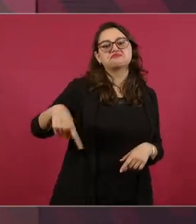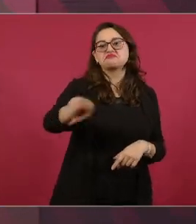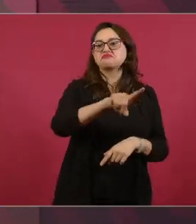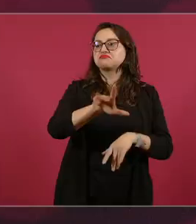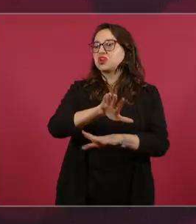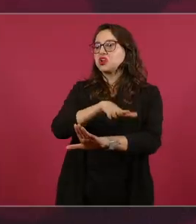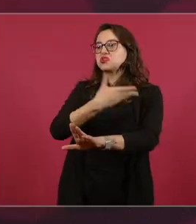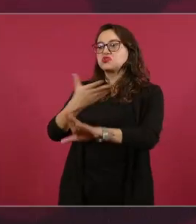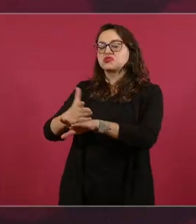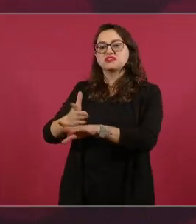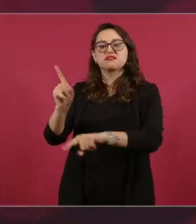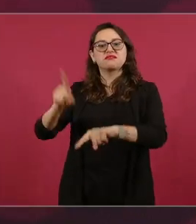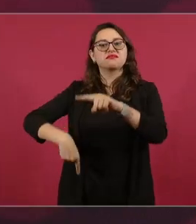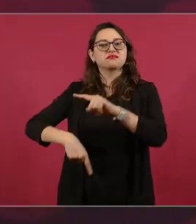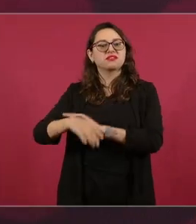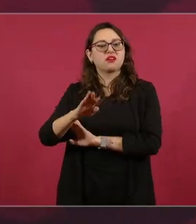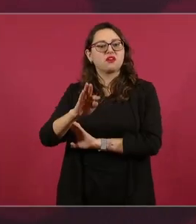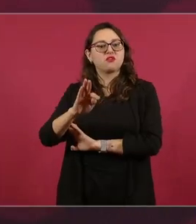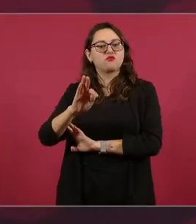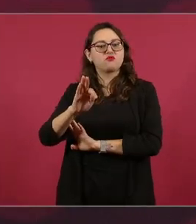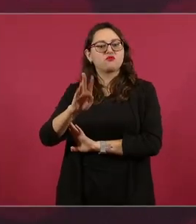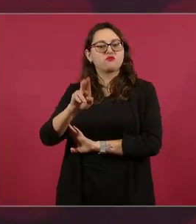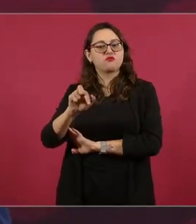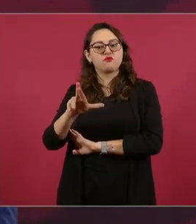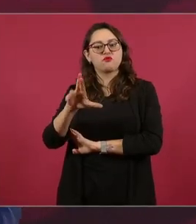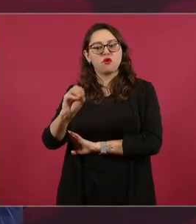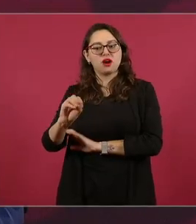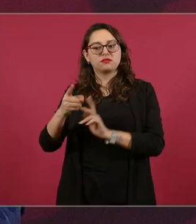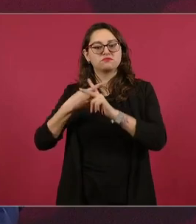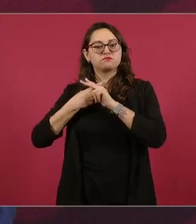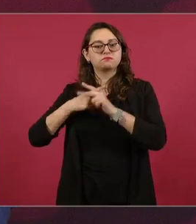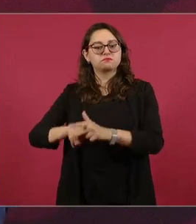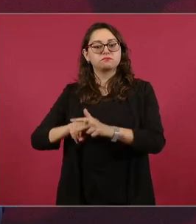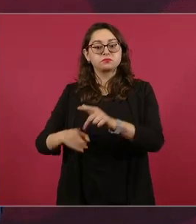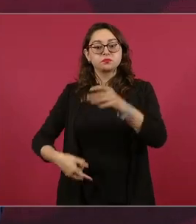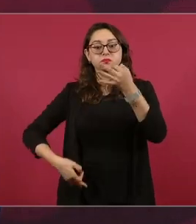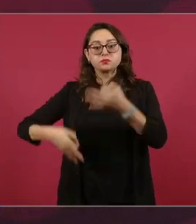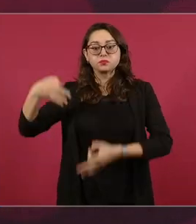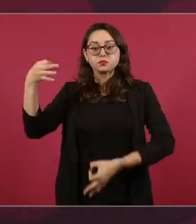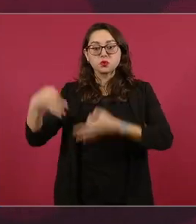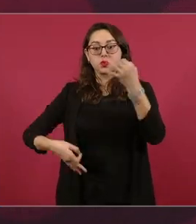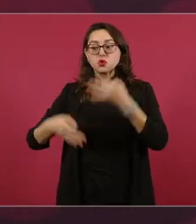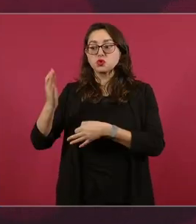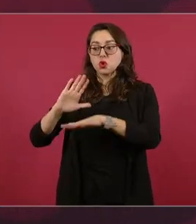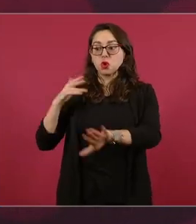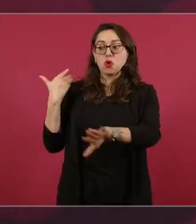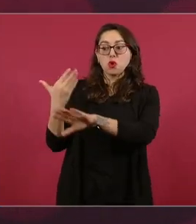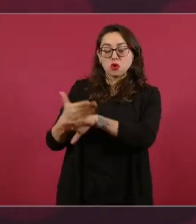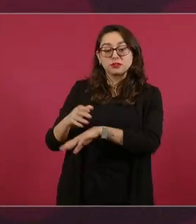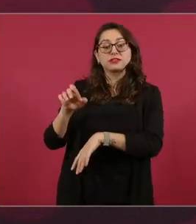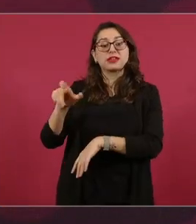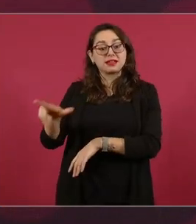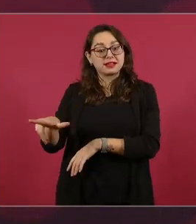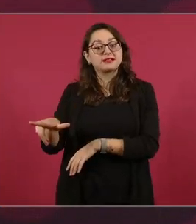Le instauraron un juicio, establecieron un juicio